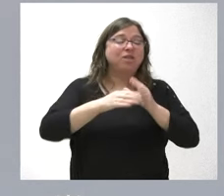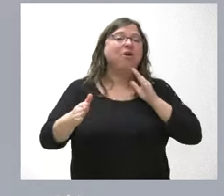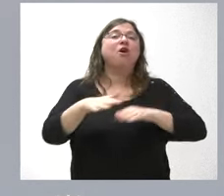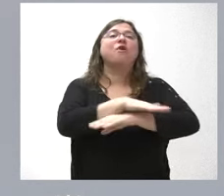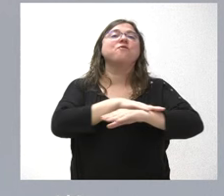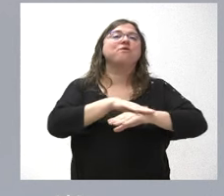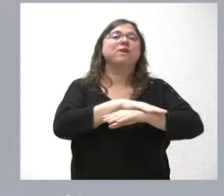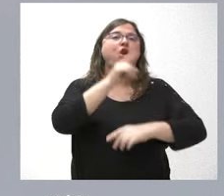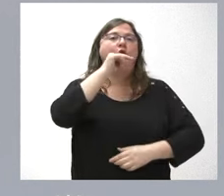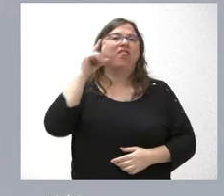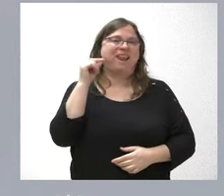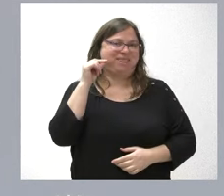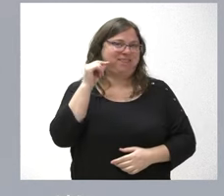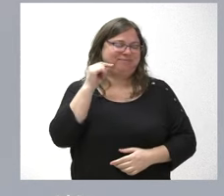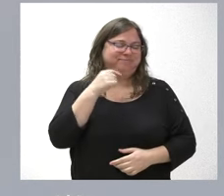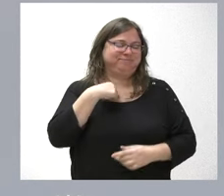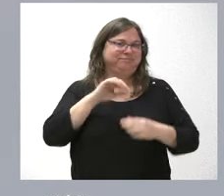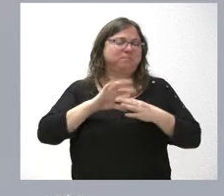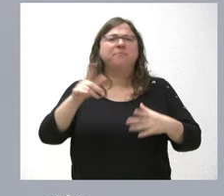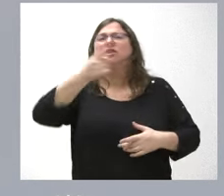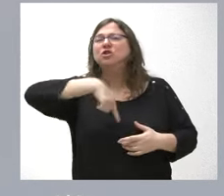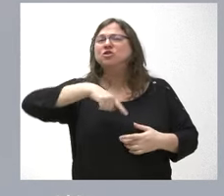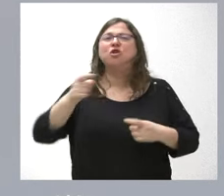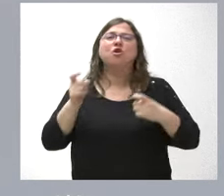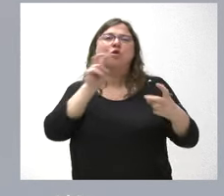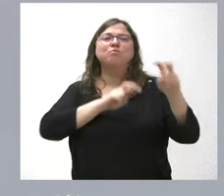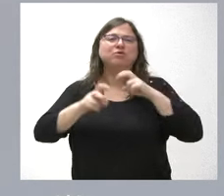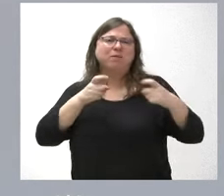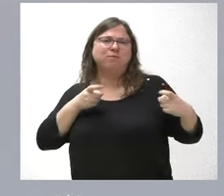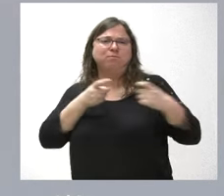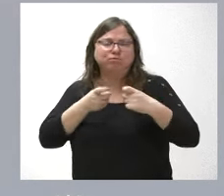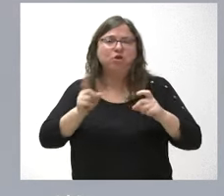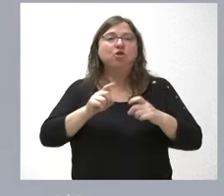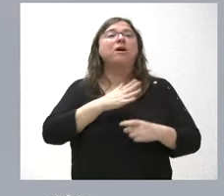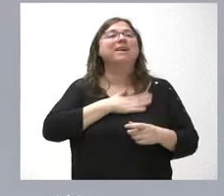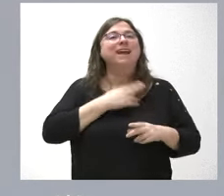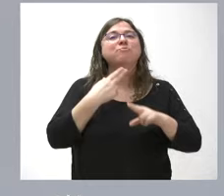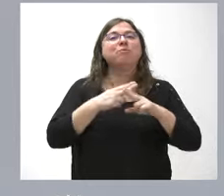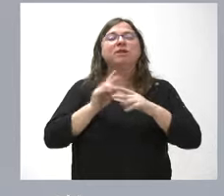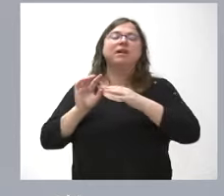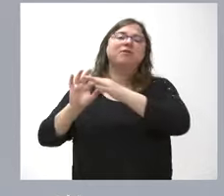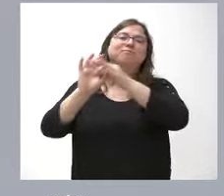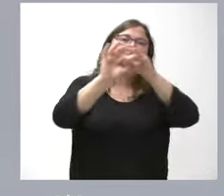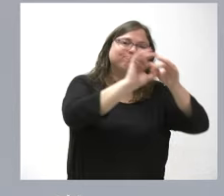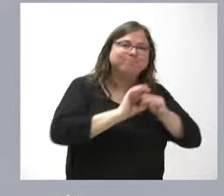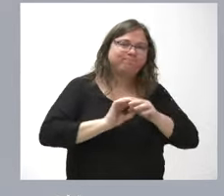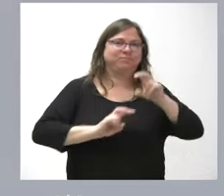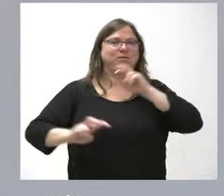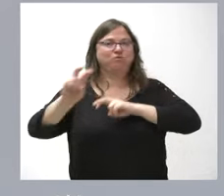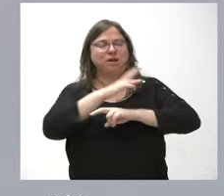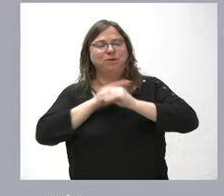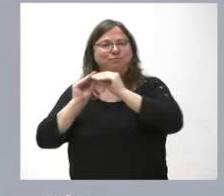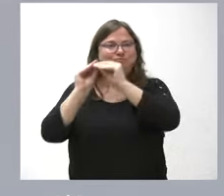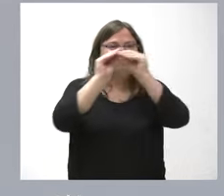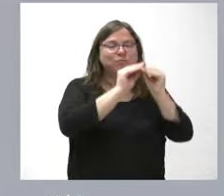época y no es una norma para el enfrentamiento. La nuestra es una política, la de la Junta de Castilla y León, para la concordia, para buscar los